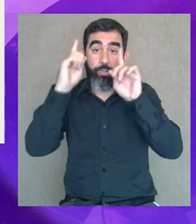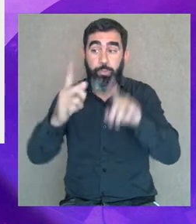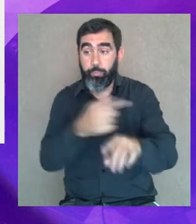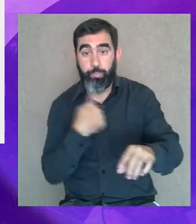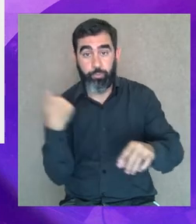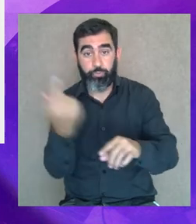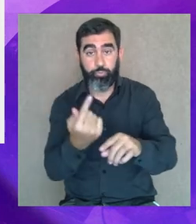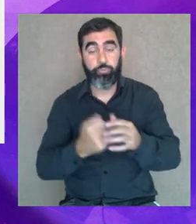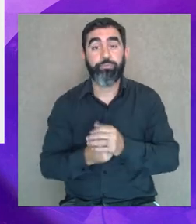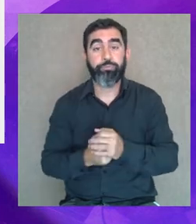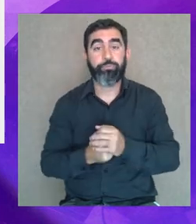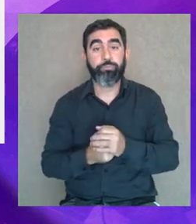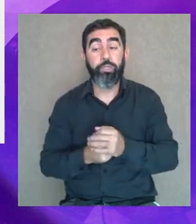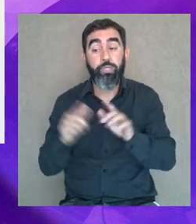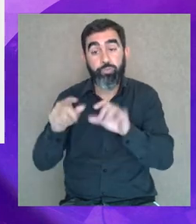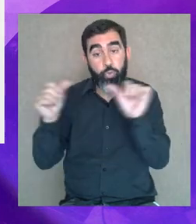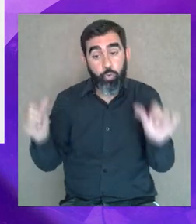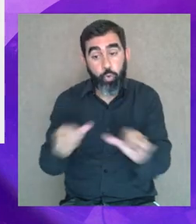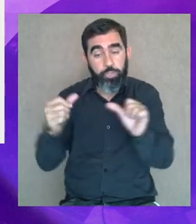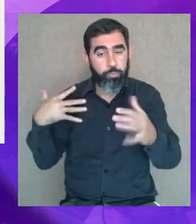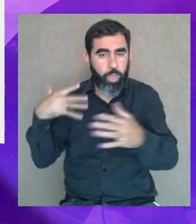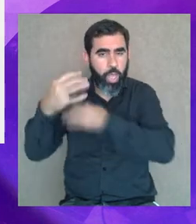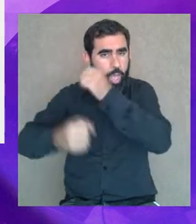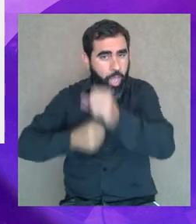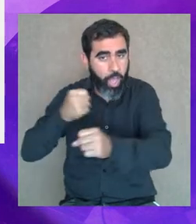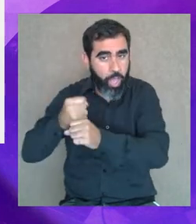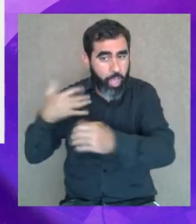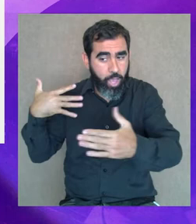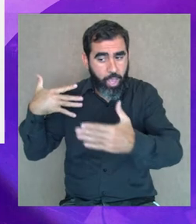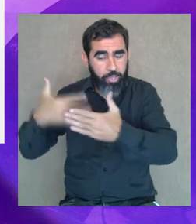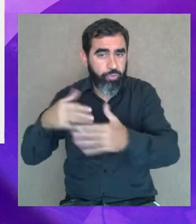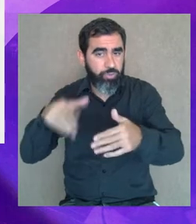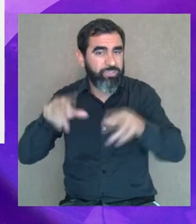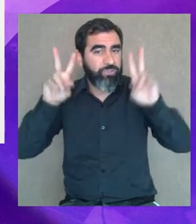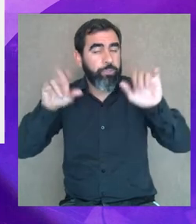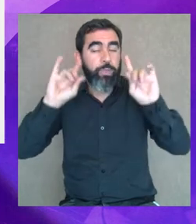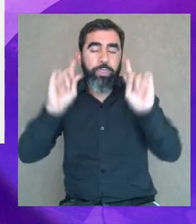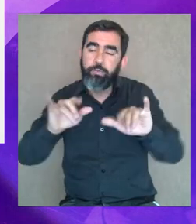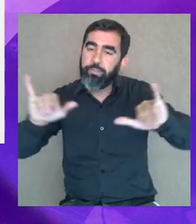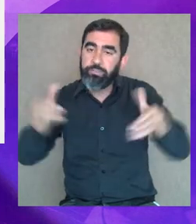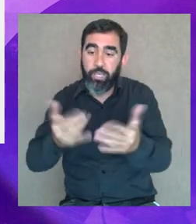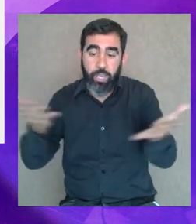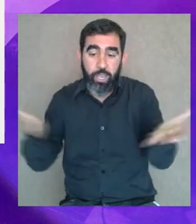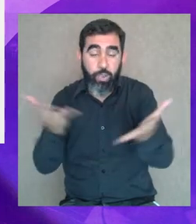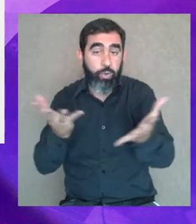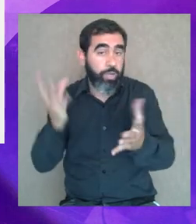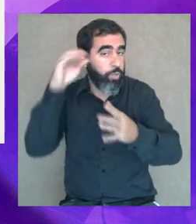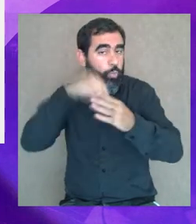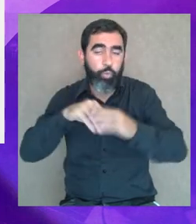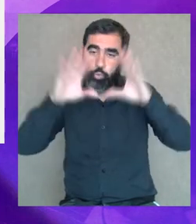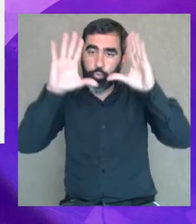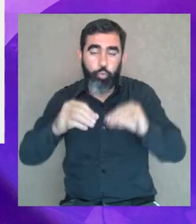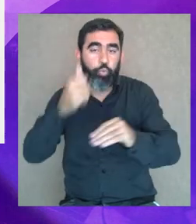nosotros y se viene haciendo desde hace unos años más allá de que es un tema que debería estar en mi criterio